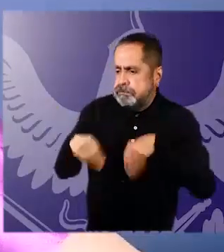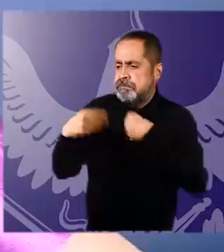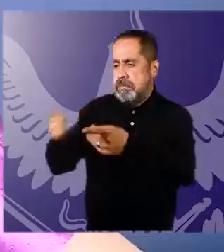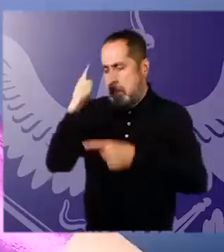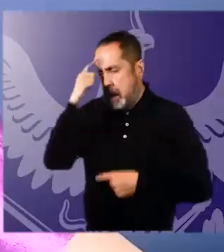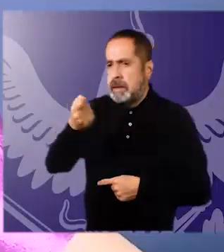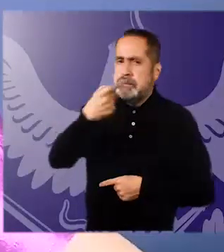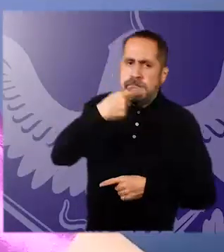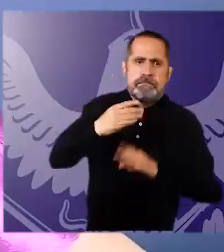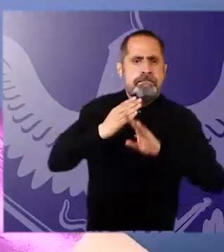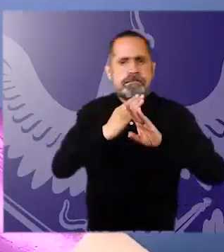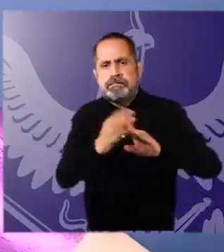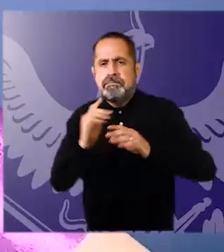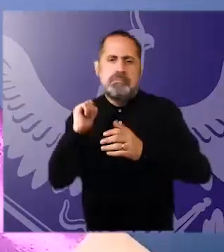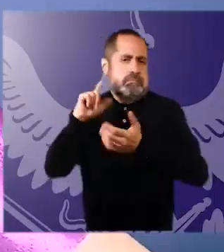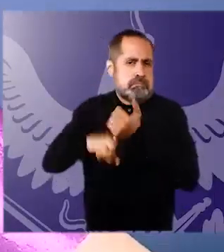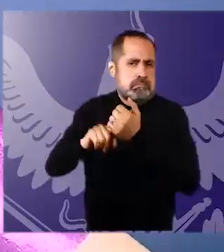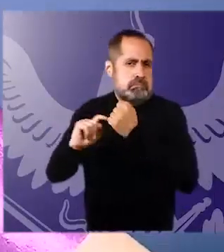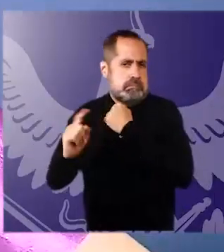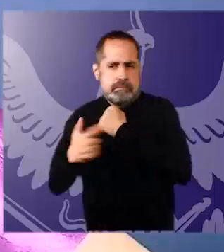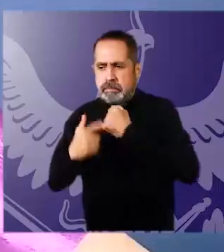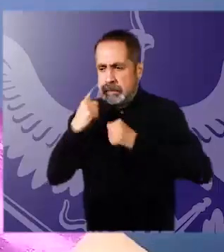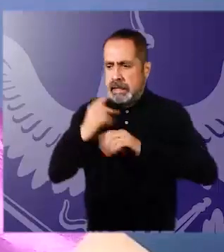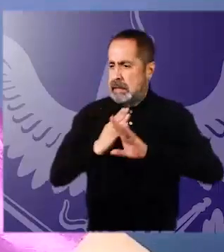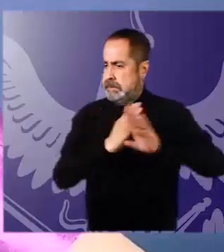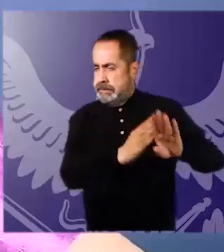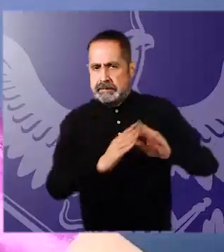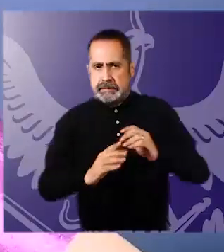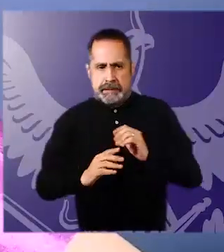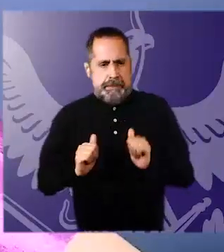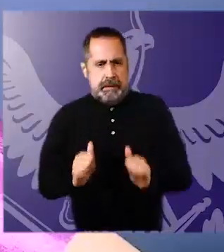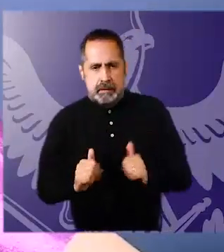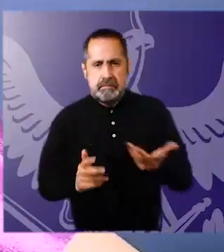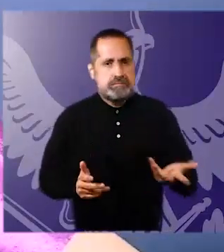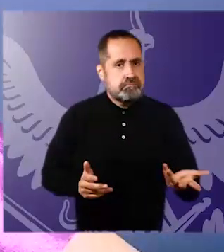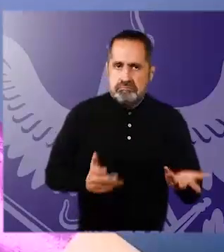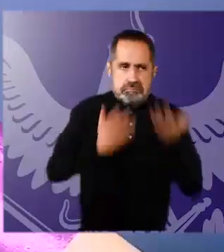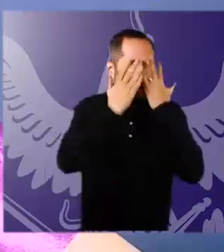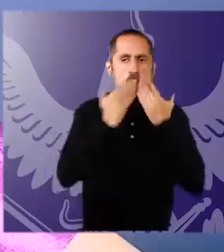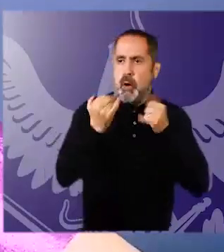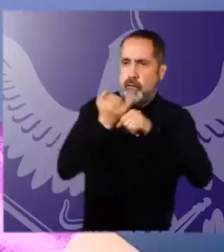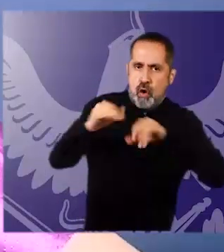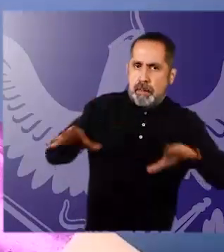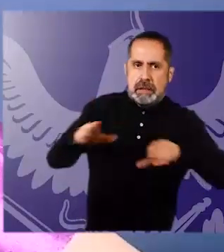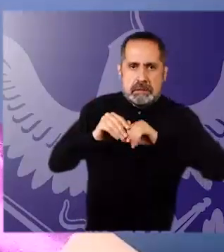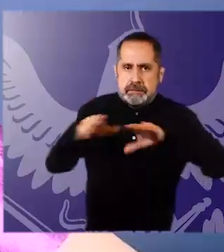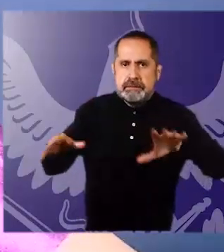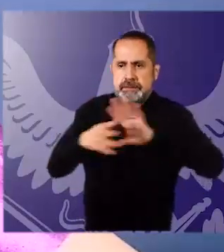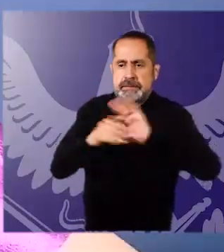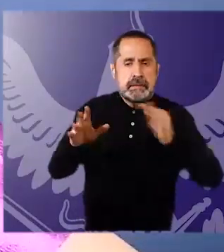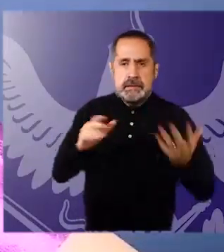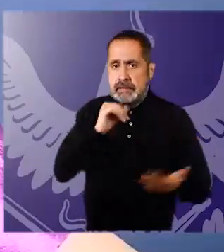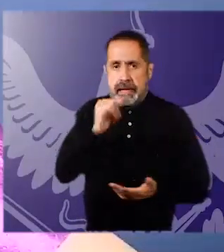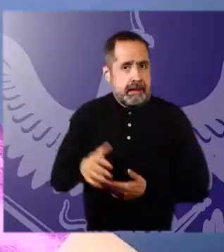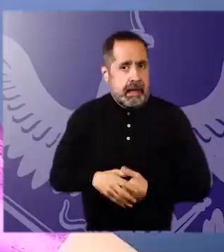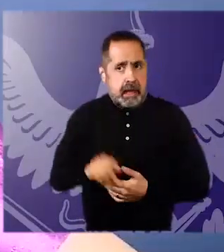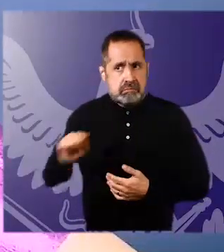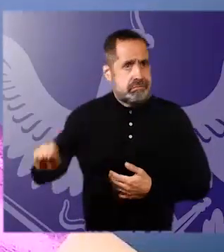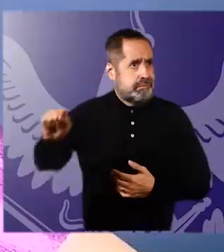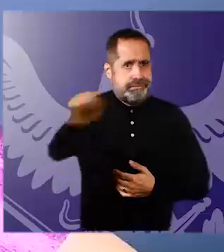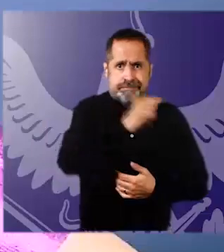orientación anticonceptiva y a información en todas los ámbitos de la vida donde